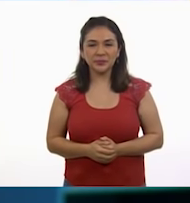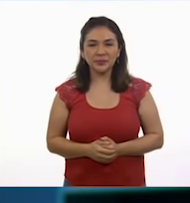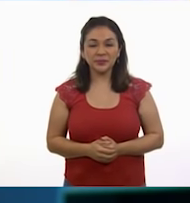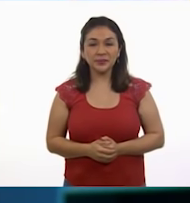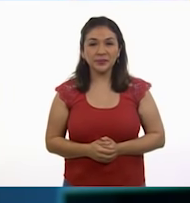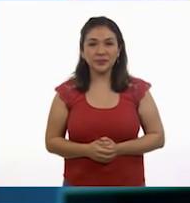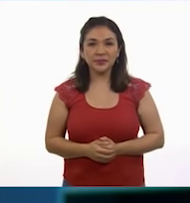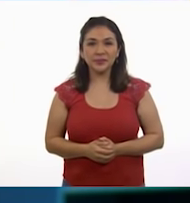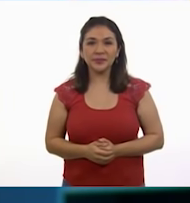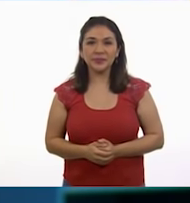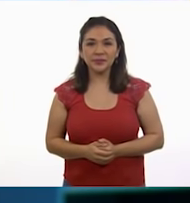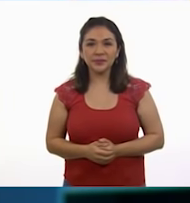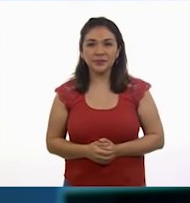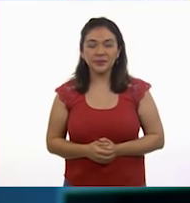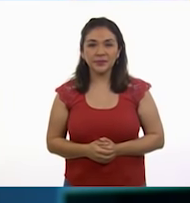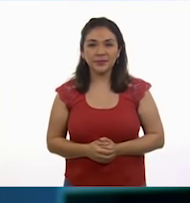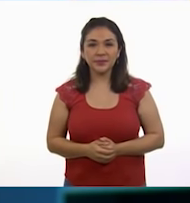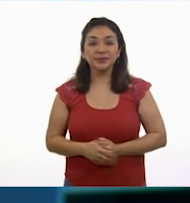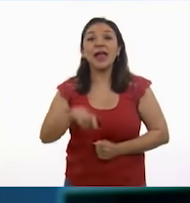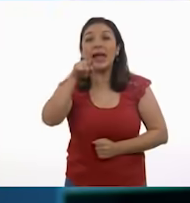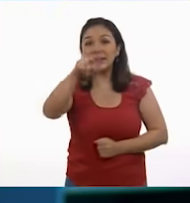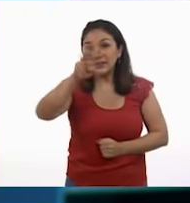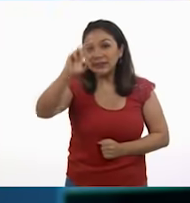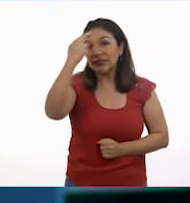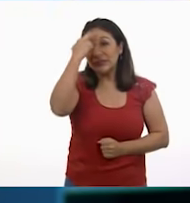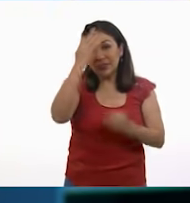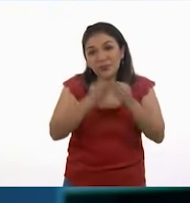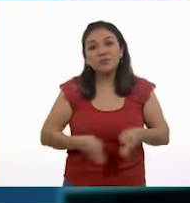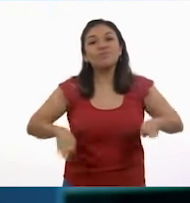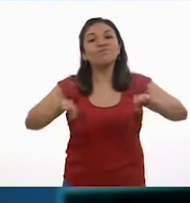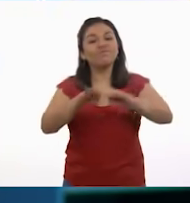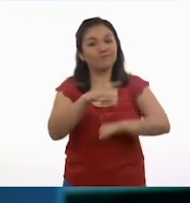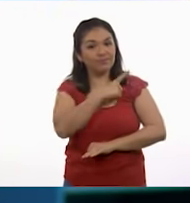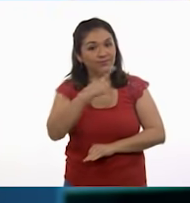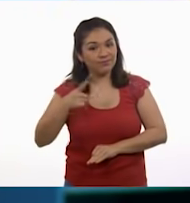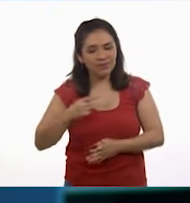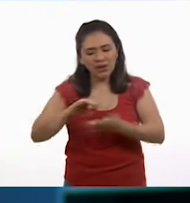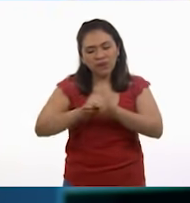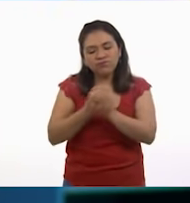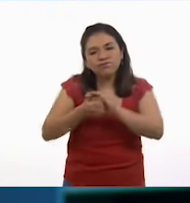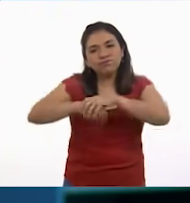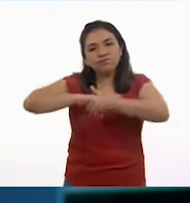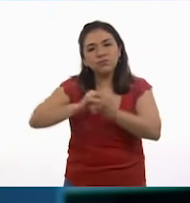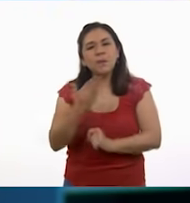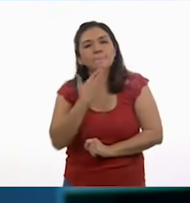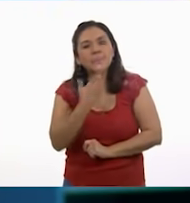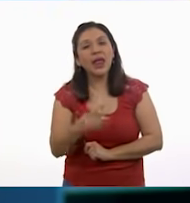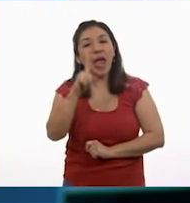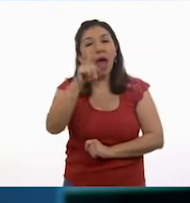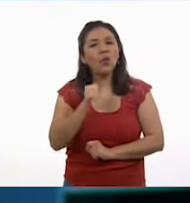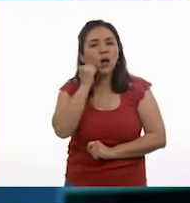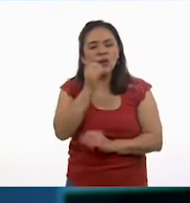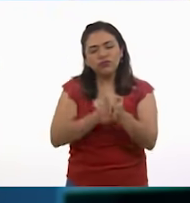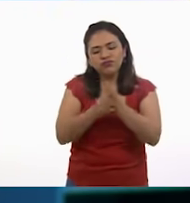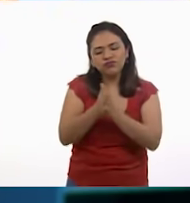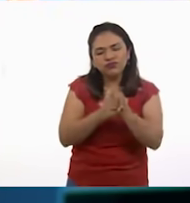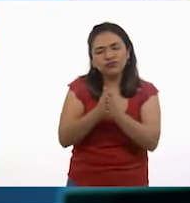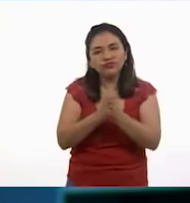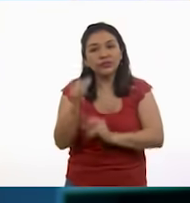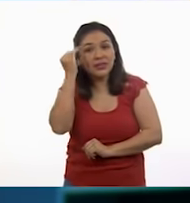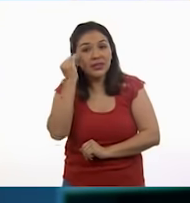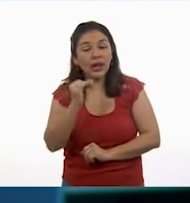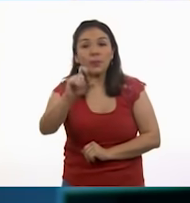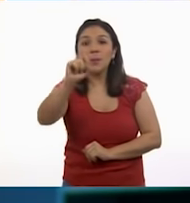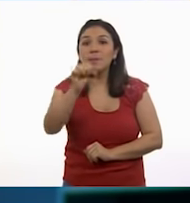y recuerda que es importante lavar muy bien tus manos con agua con jabón durante 20